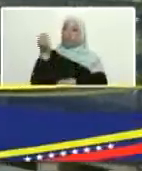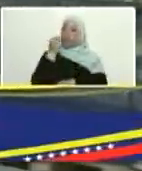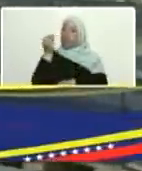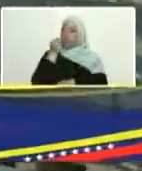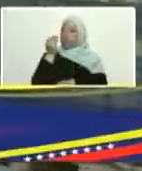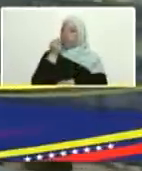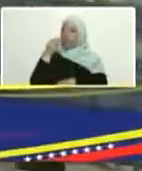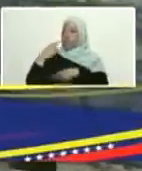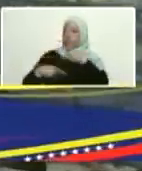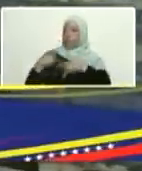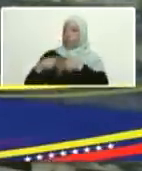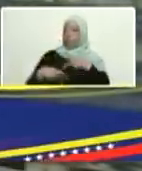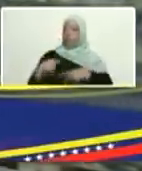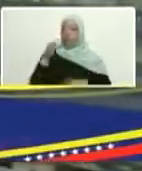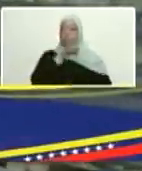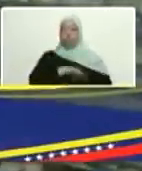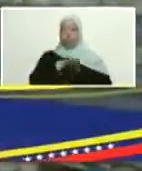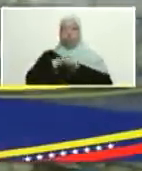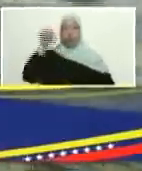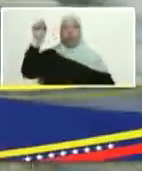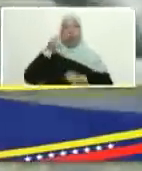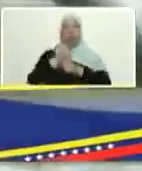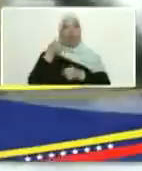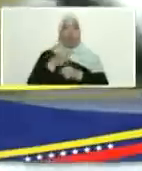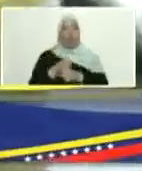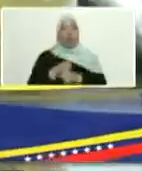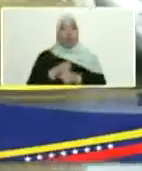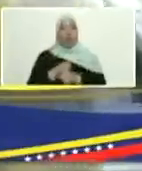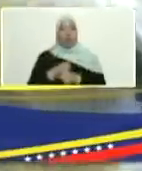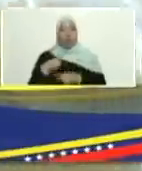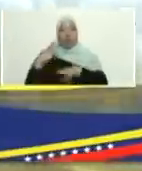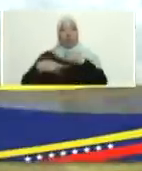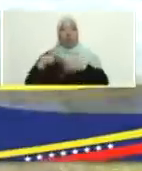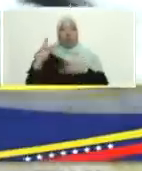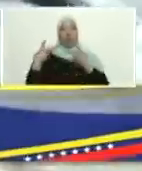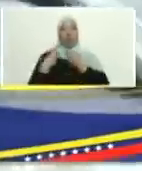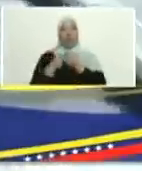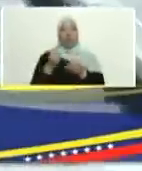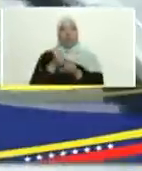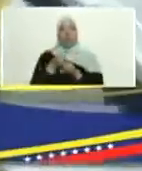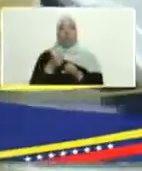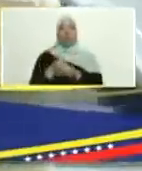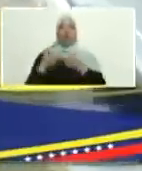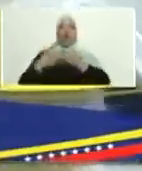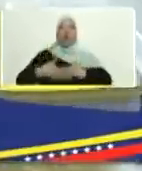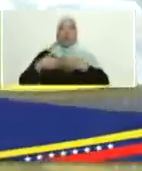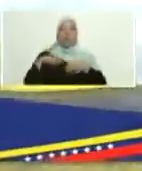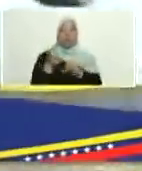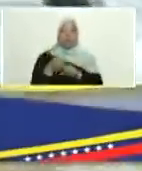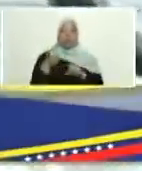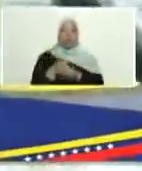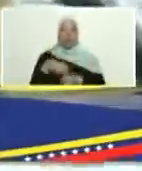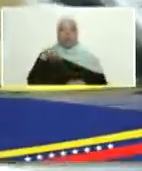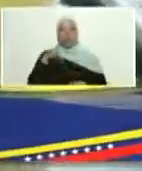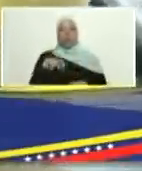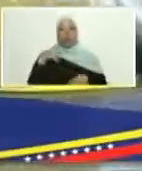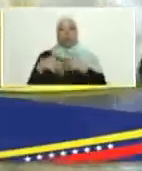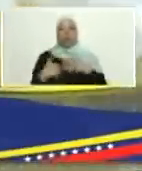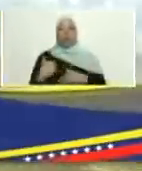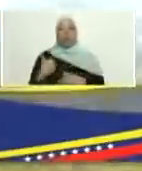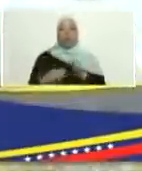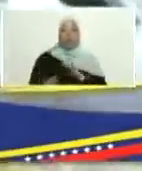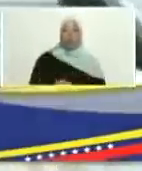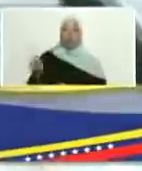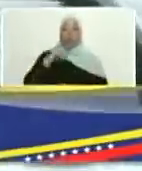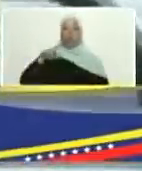del Ministerio para el Proceso Social del Trabajo, acompañándonos aquí, presidente. Una empresa que está cada día creciendo